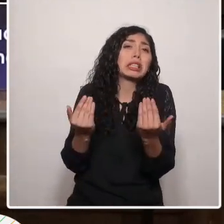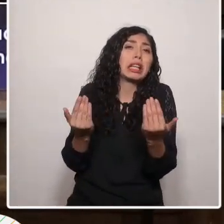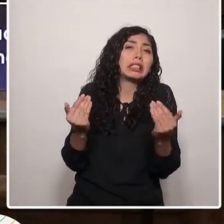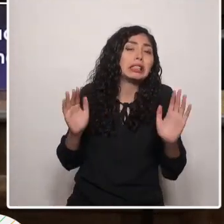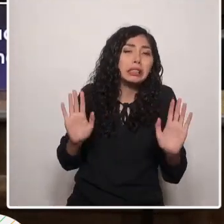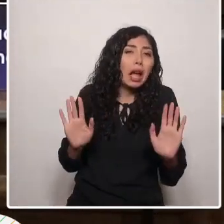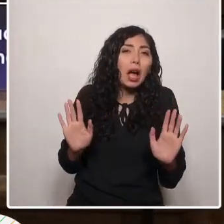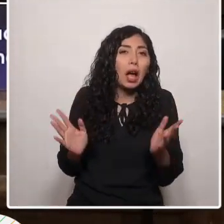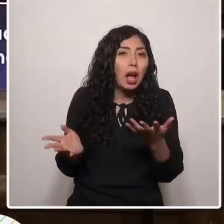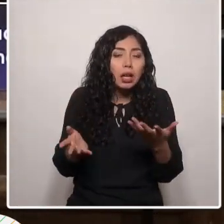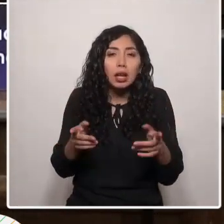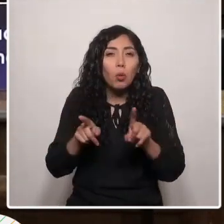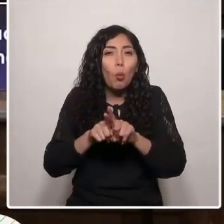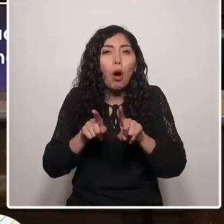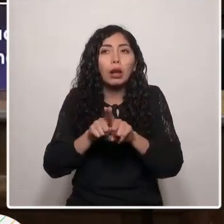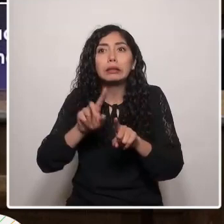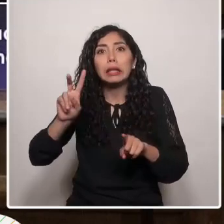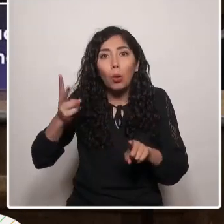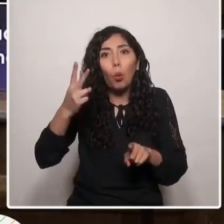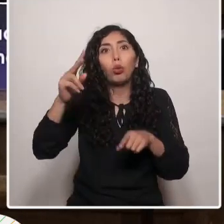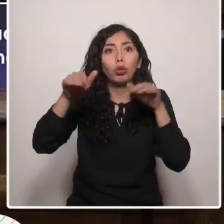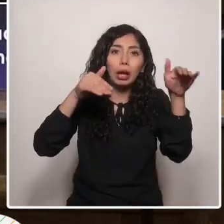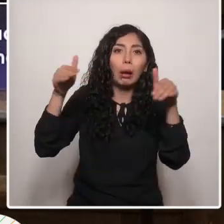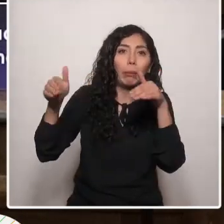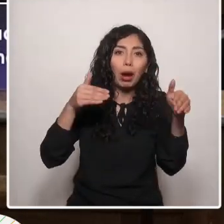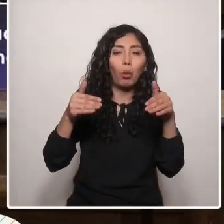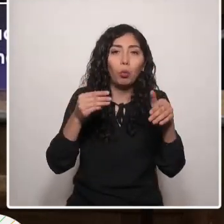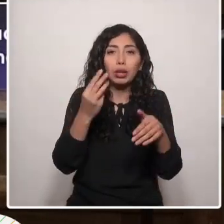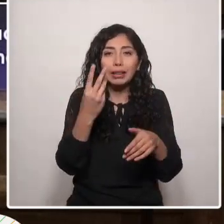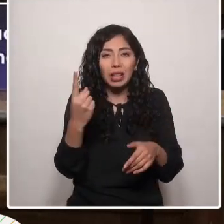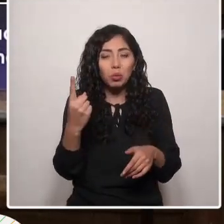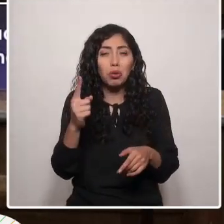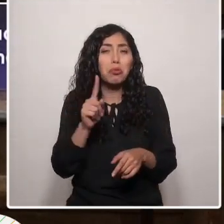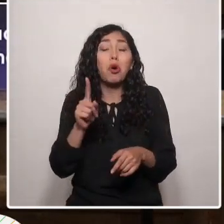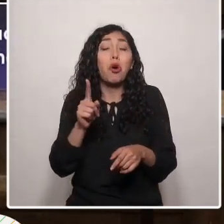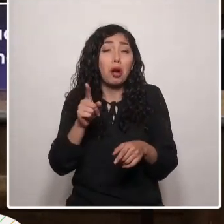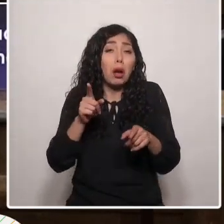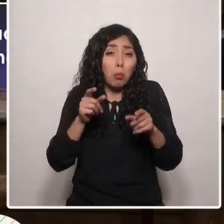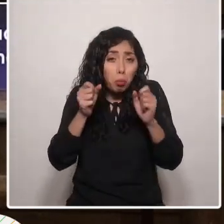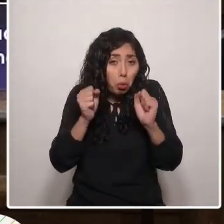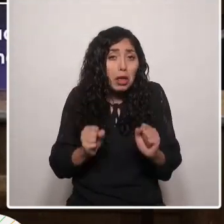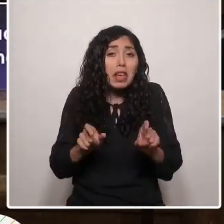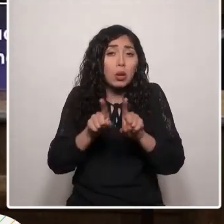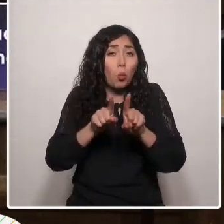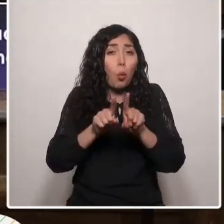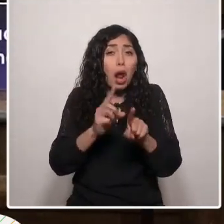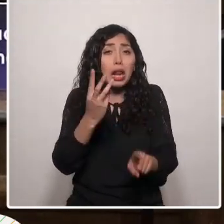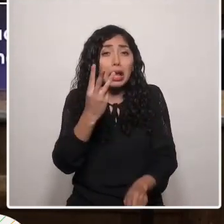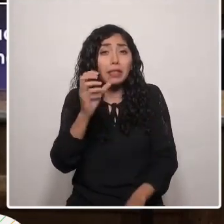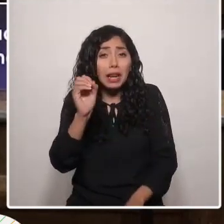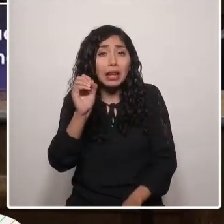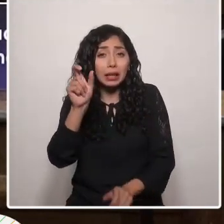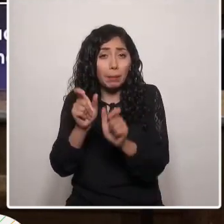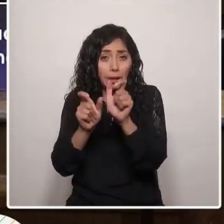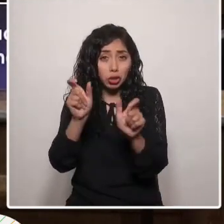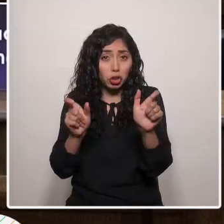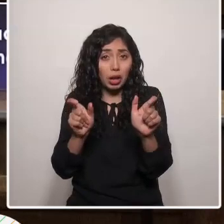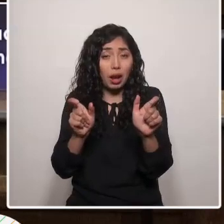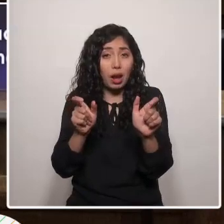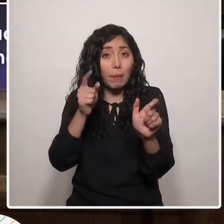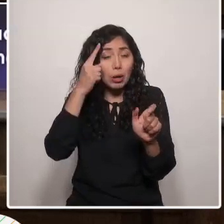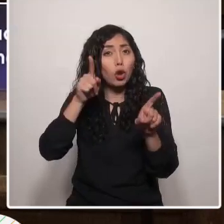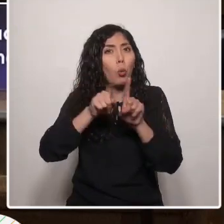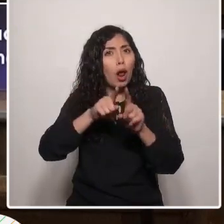efectivamente en el segundo llamado se integre por los 31, puede quedar en 30, pero lo que es obligatorio es hacer un segundo llamado.